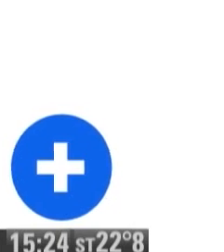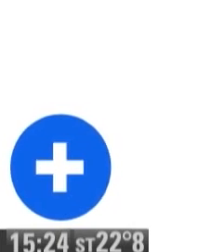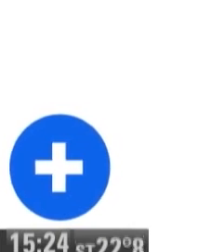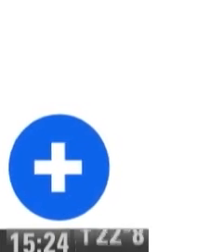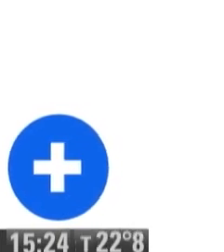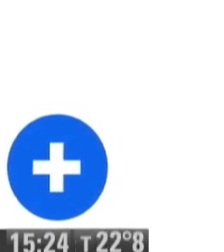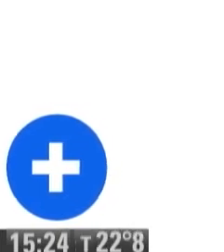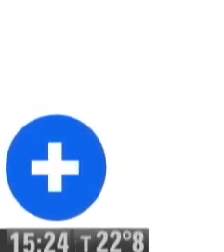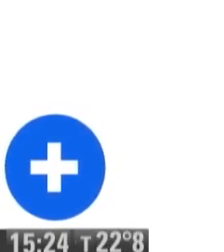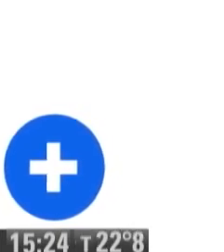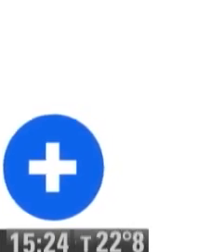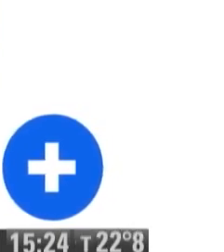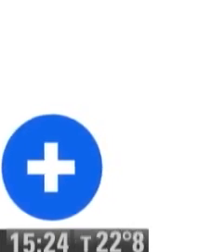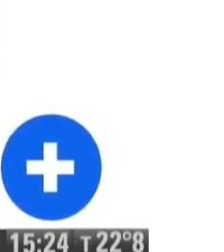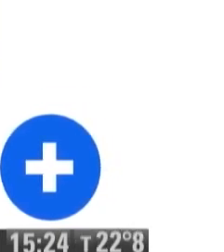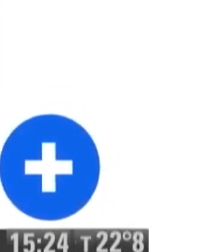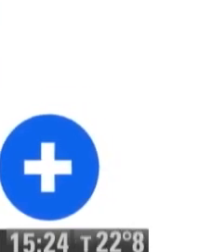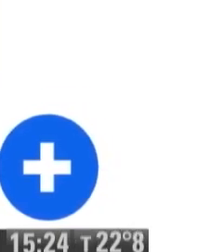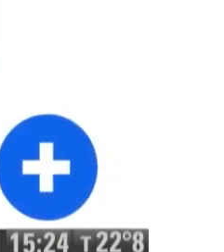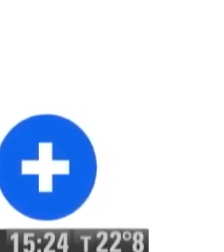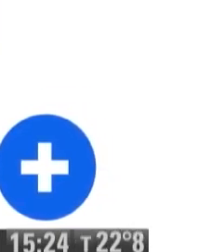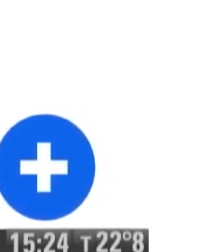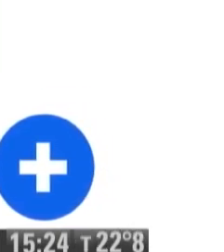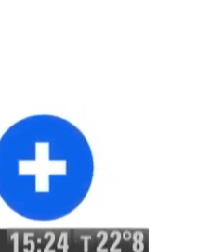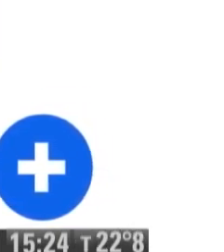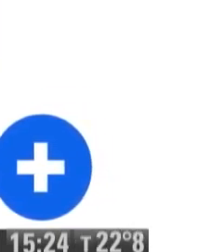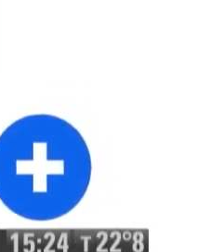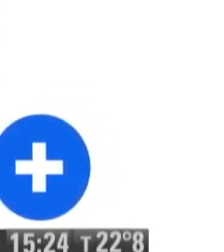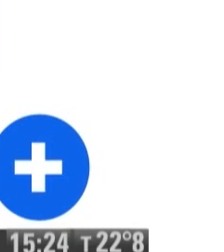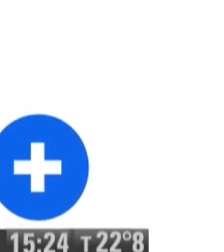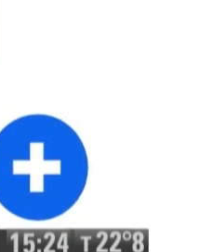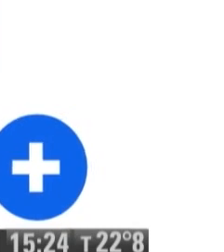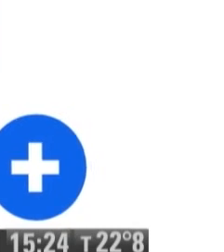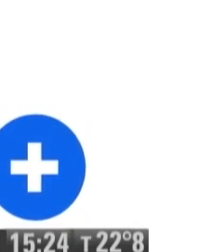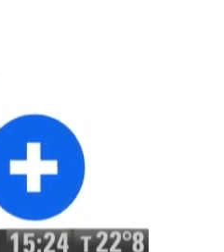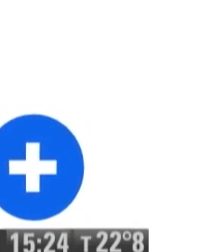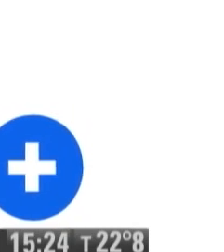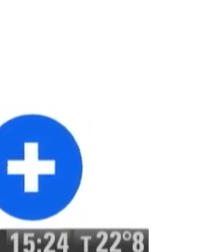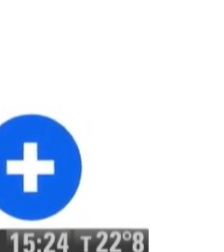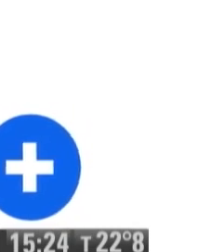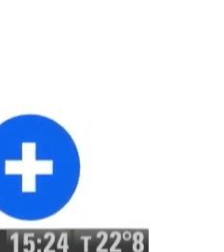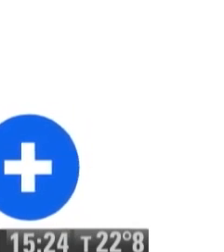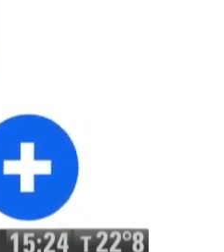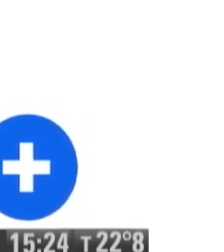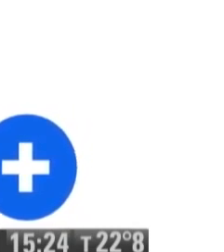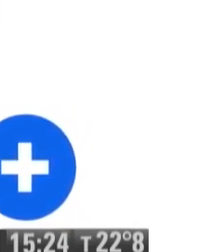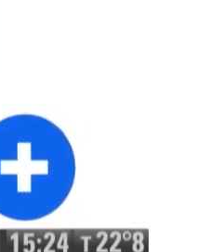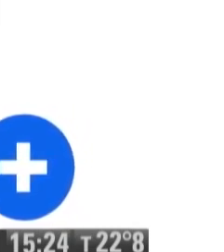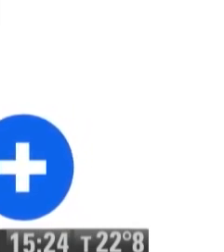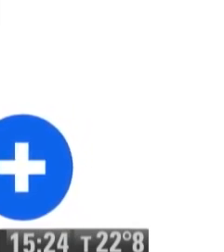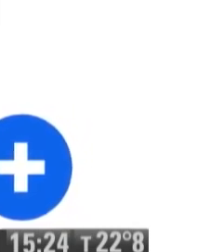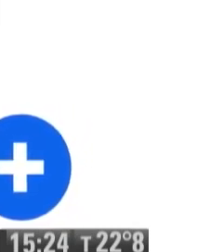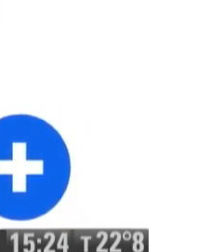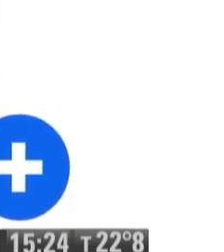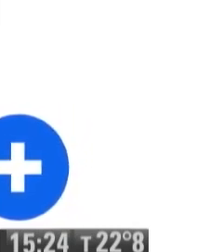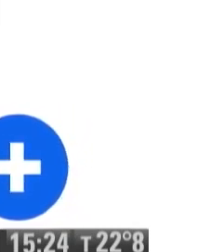segundo y tercer grado. Y en Canal Encuentro podés ver el contenido de sexto y séptimo de 9 a 11, las materias